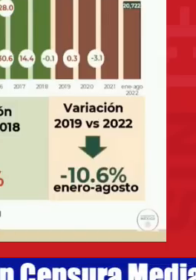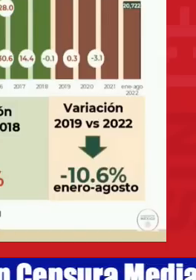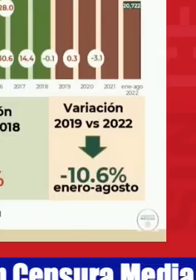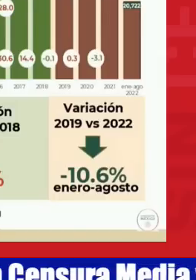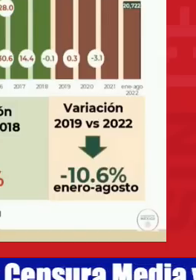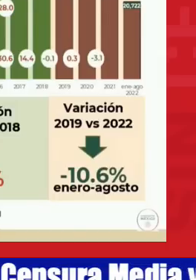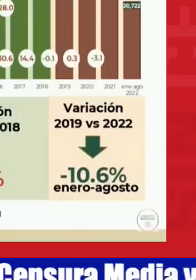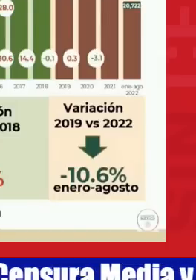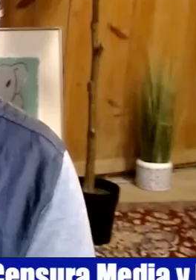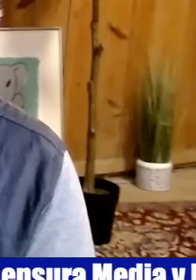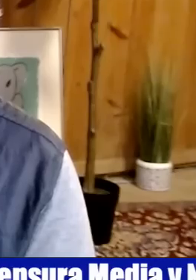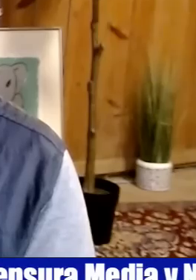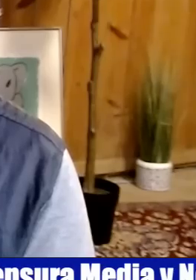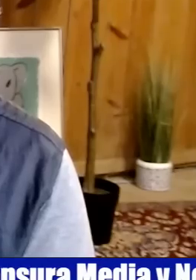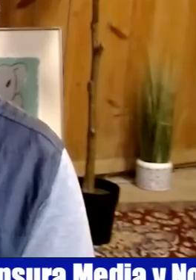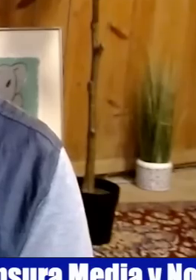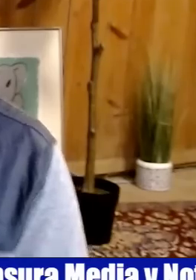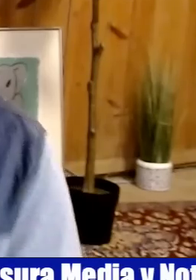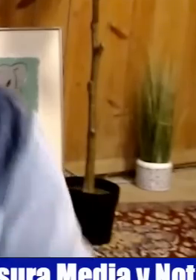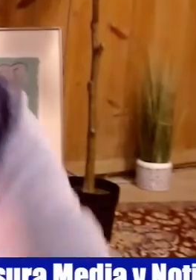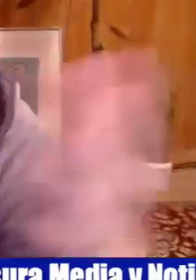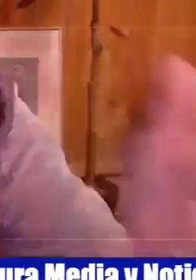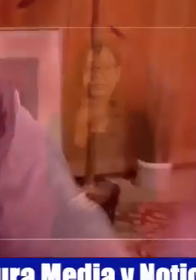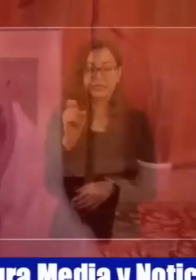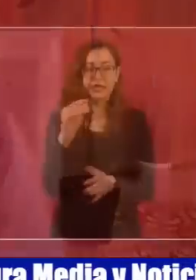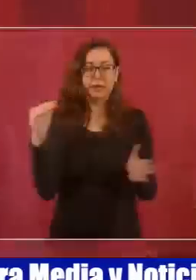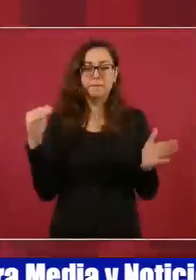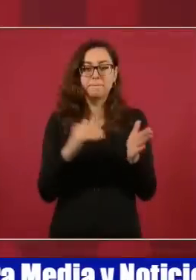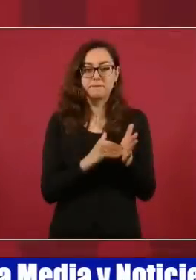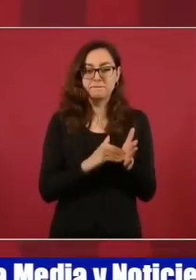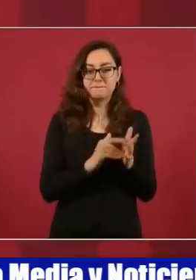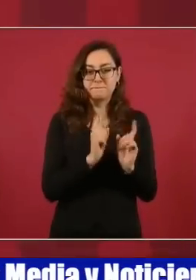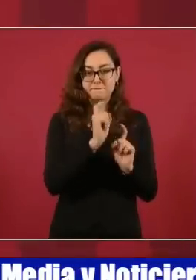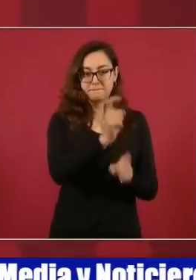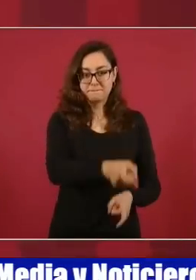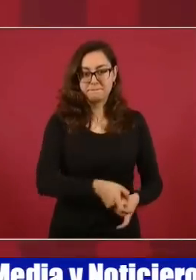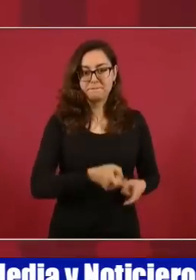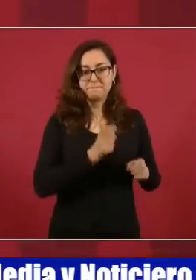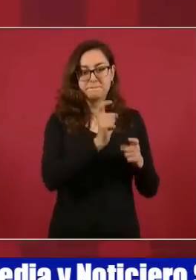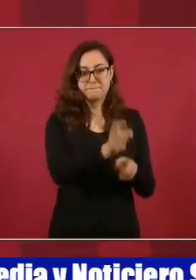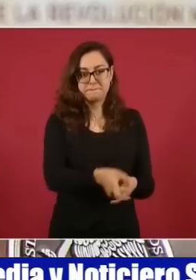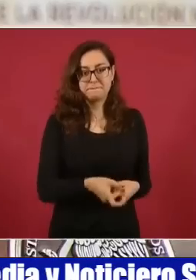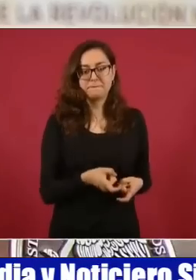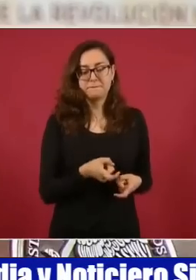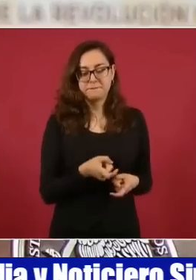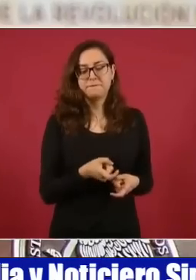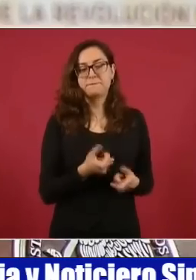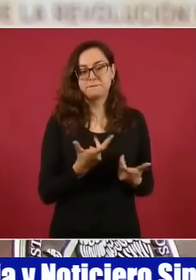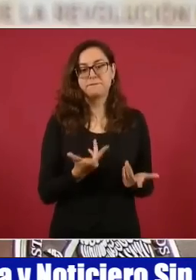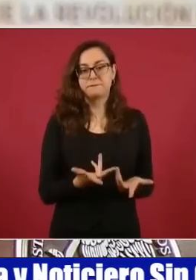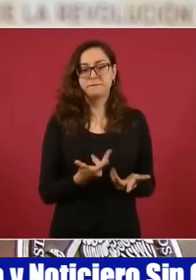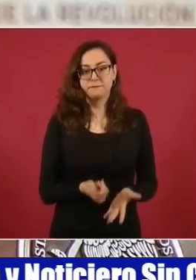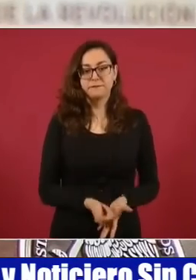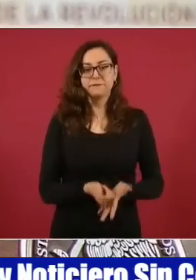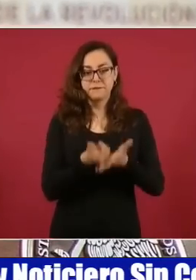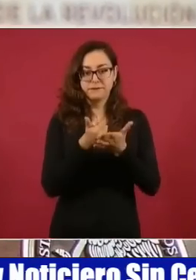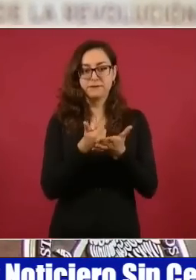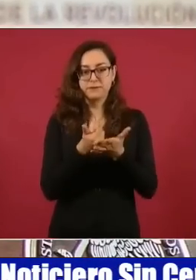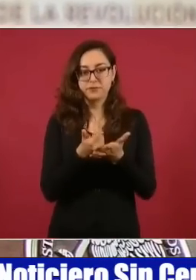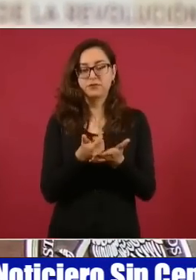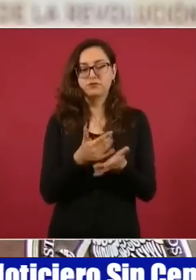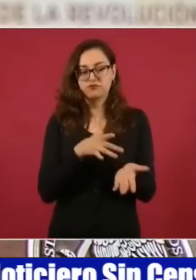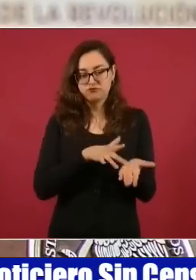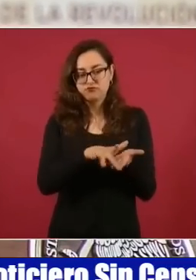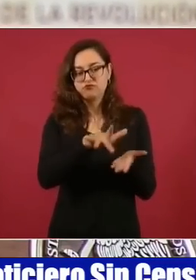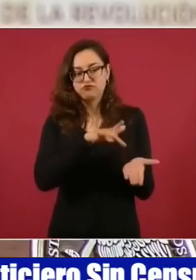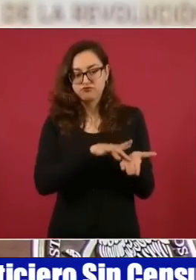periódico de Jorge Ramos, hoy se identifica como personaje de Univisión y de Reforma,